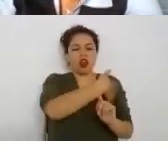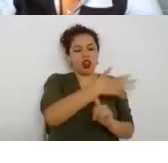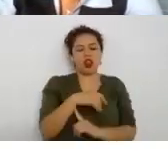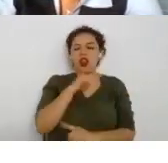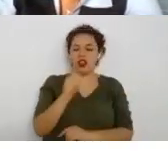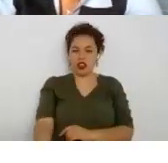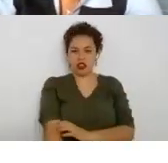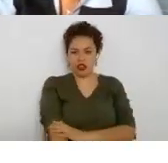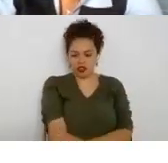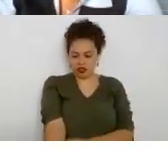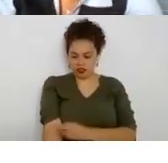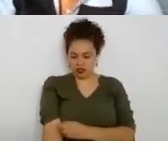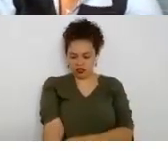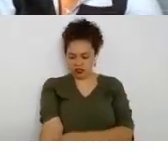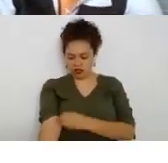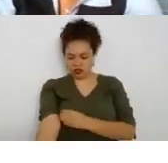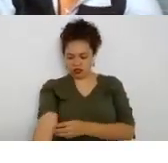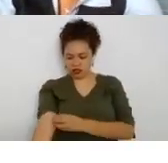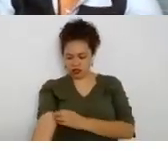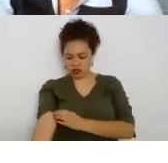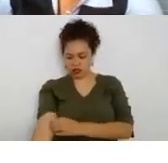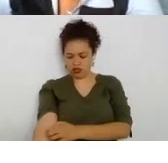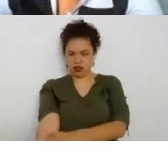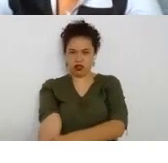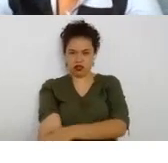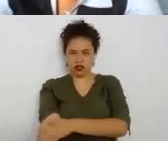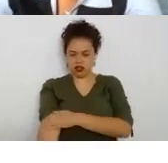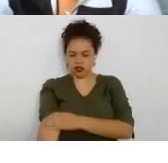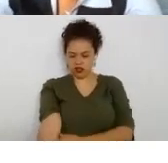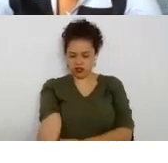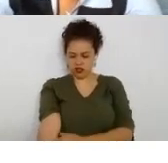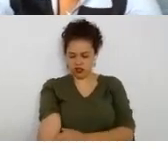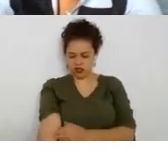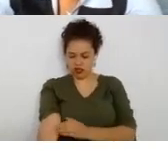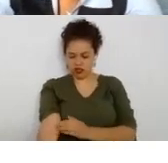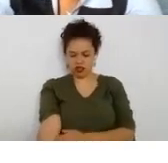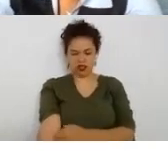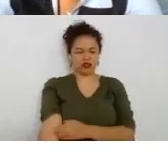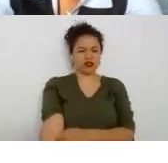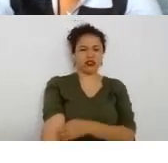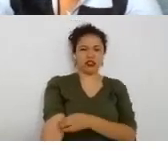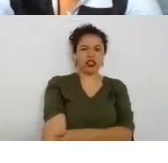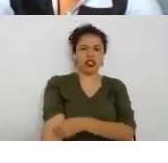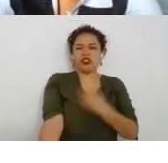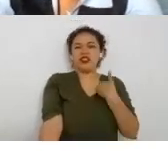Técnicamente la extremidad o la parte que esté lesionada se va a